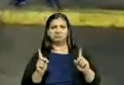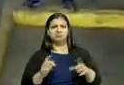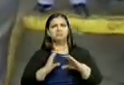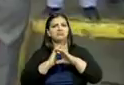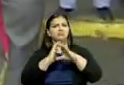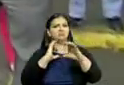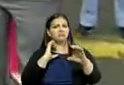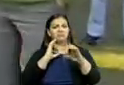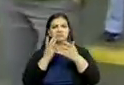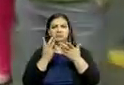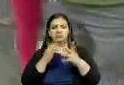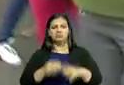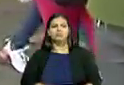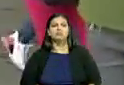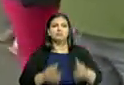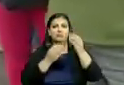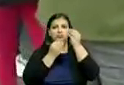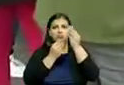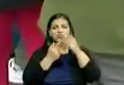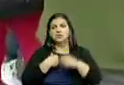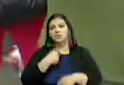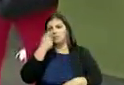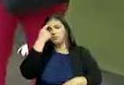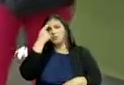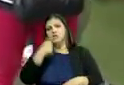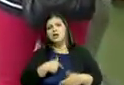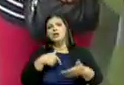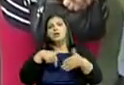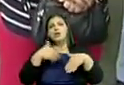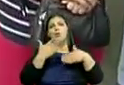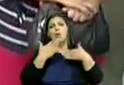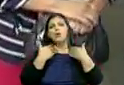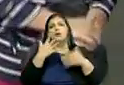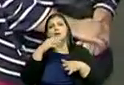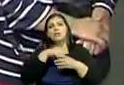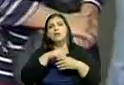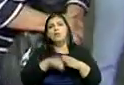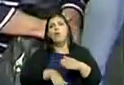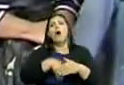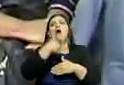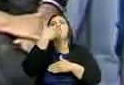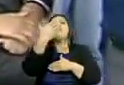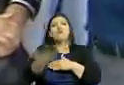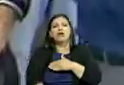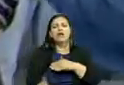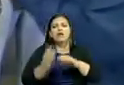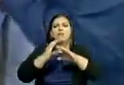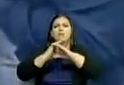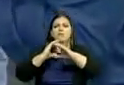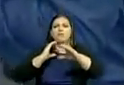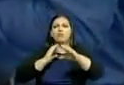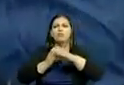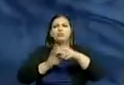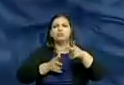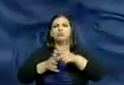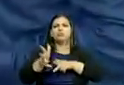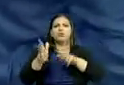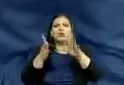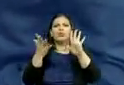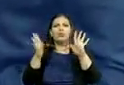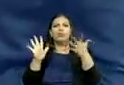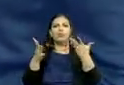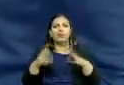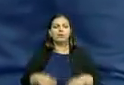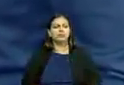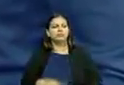movilizarse a diferentes lugares de destino y no lo pueden hacer señora buenos días cuéntenos para donde piensa dirigirse esta mañana